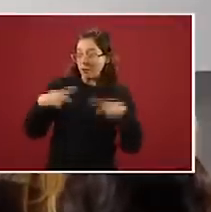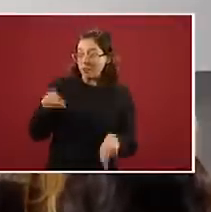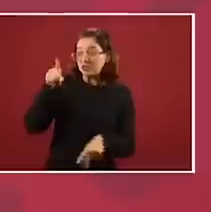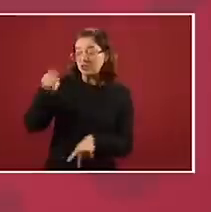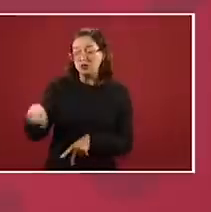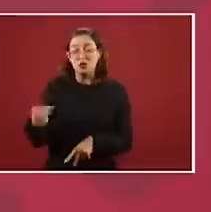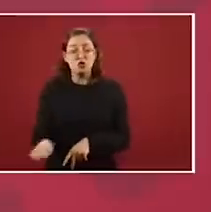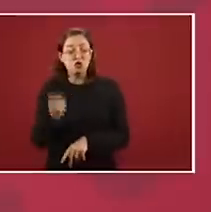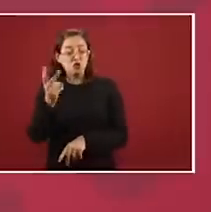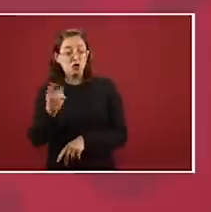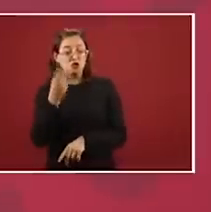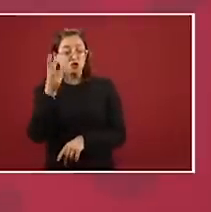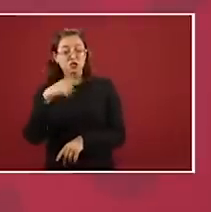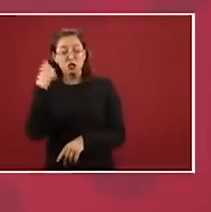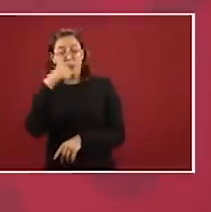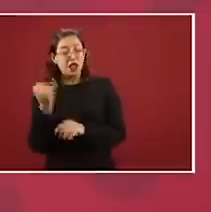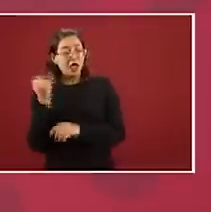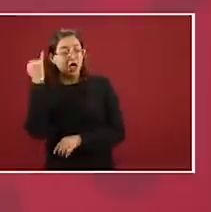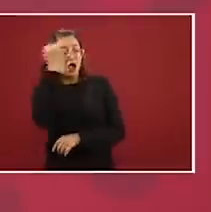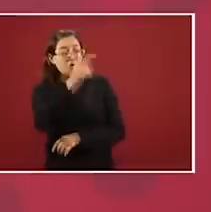a 2-3 horas.